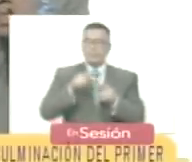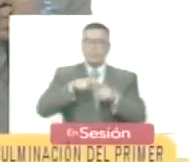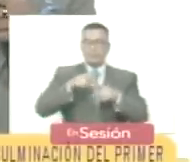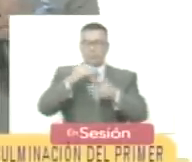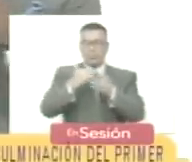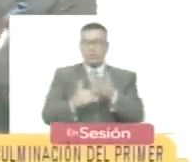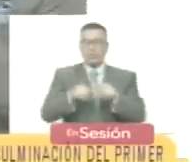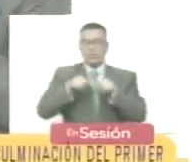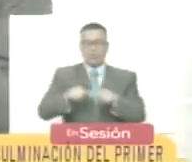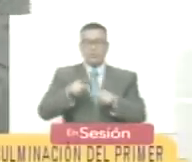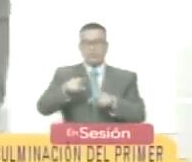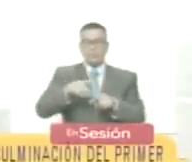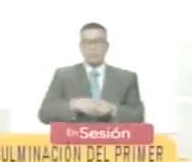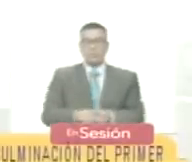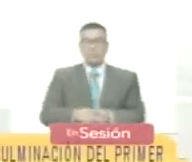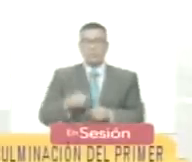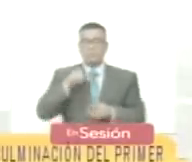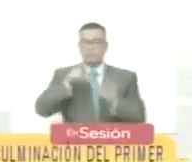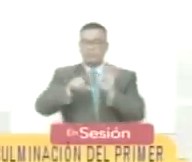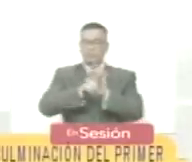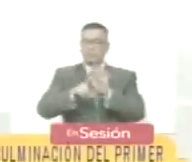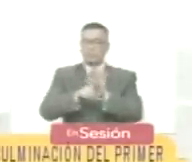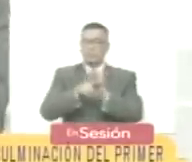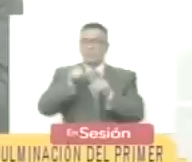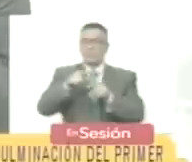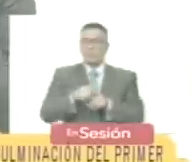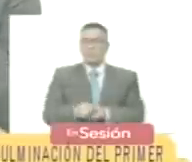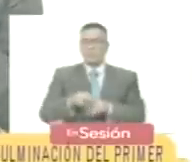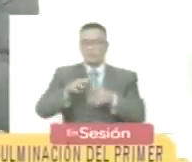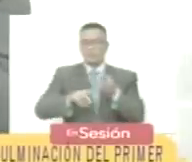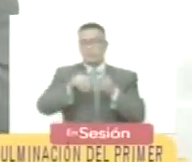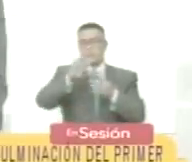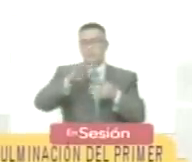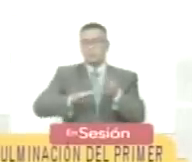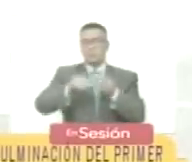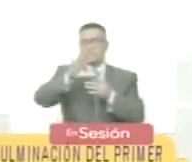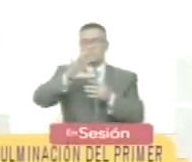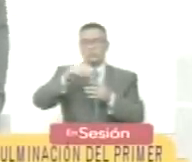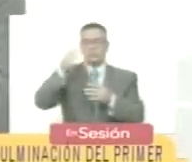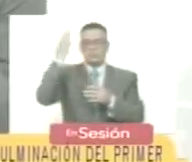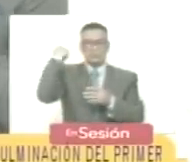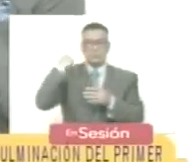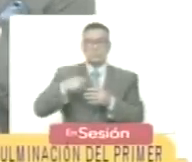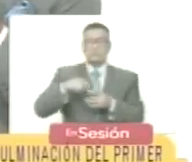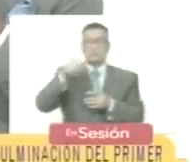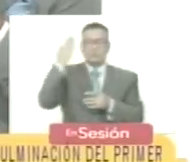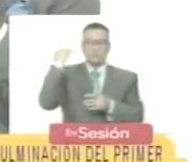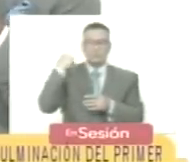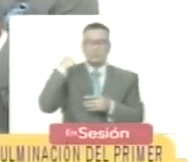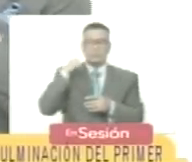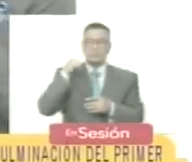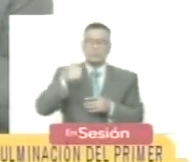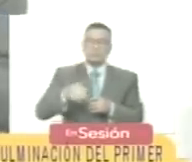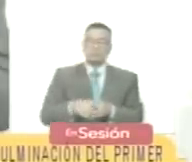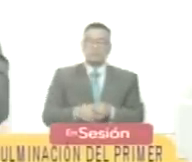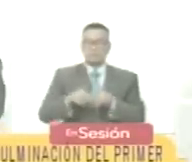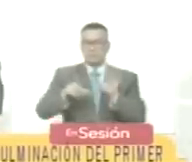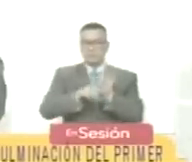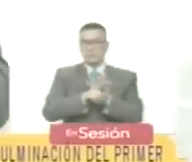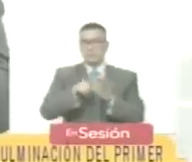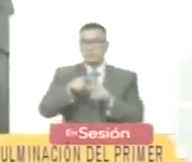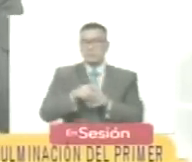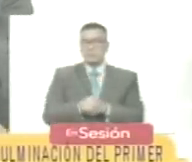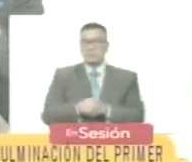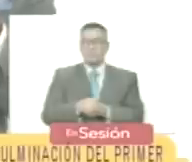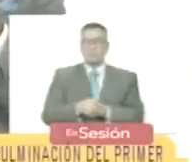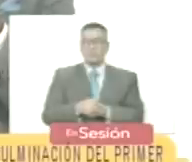todavía mantengamos leyes de la cuarta y quinta década del siglo XX o leyes que